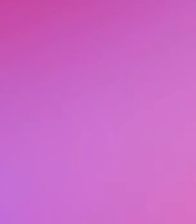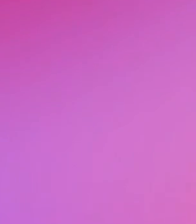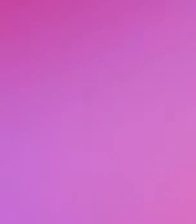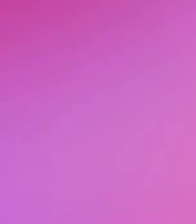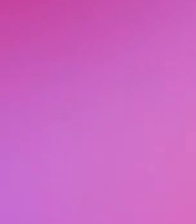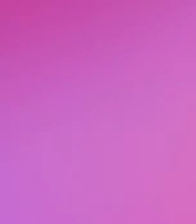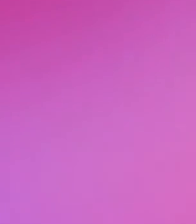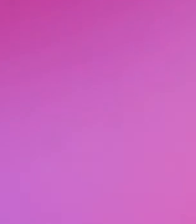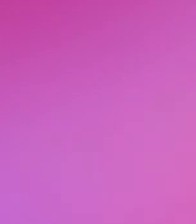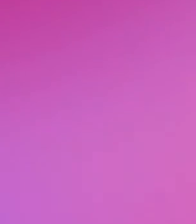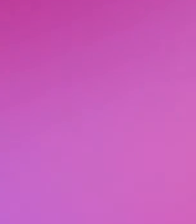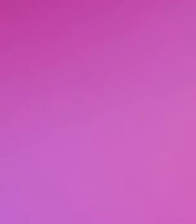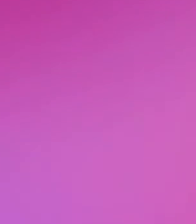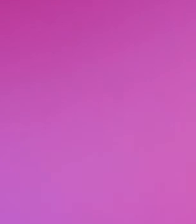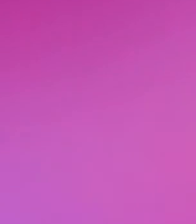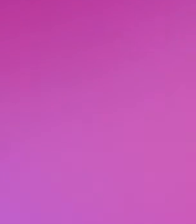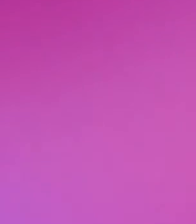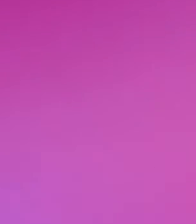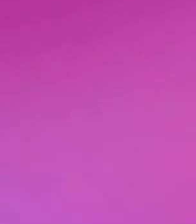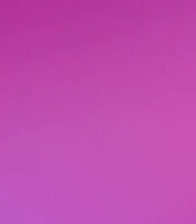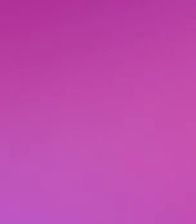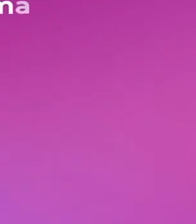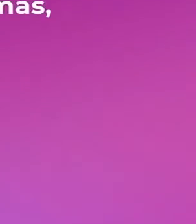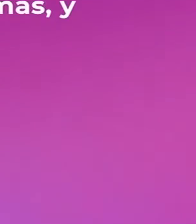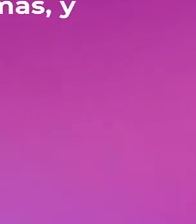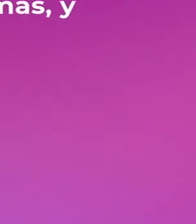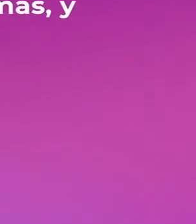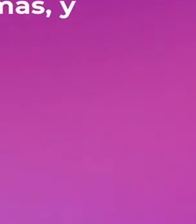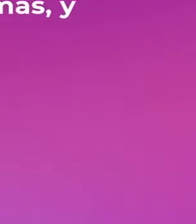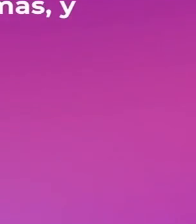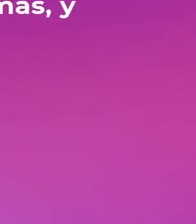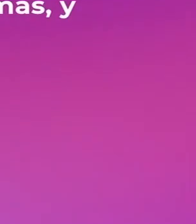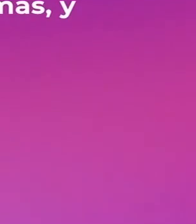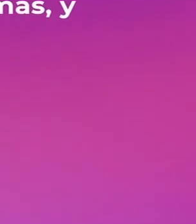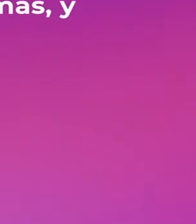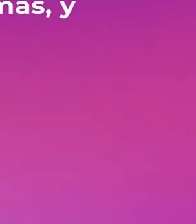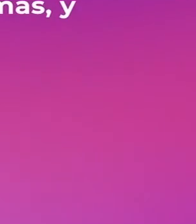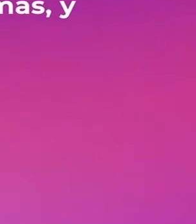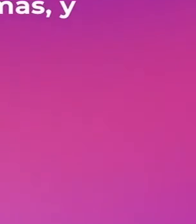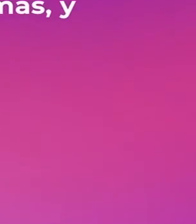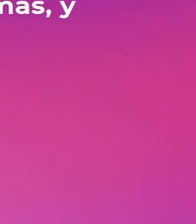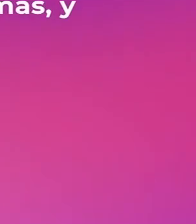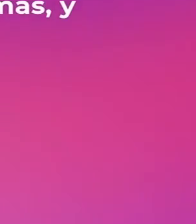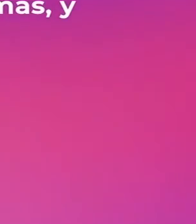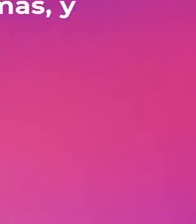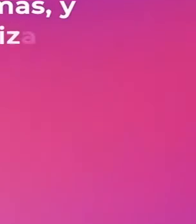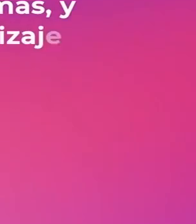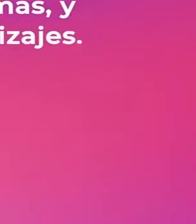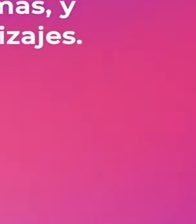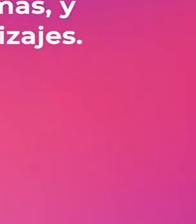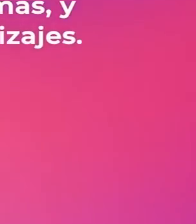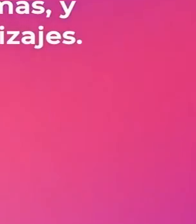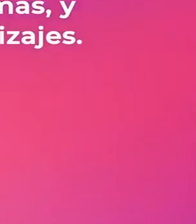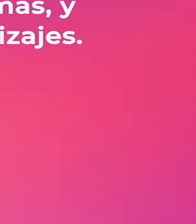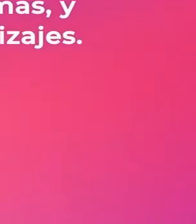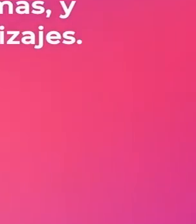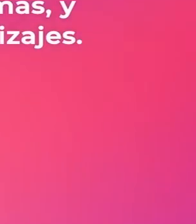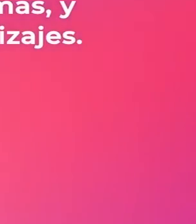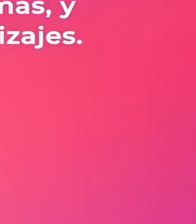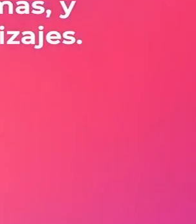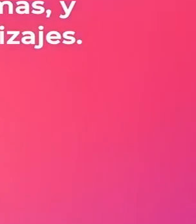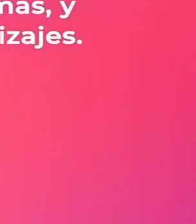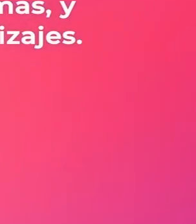aprendeencasa.cep.gov.mx, en donde podrás ver nuevamente los videos de los programas y además encontrarás actividades para fortalecer tus